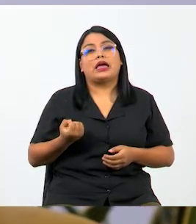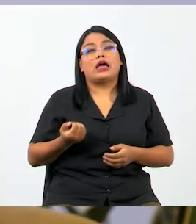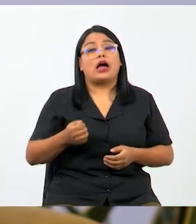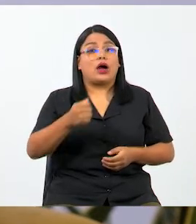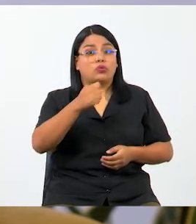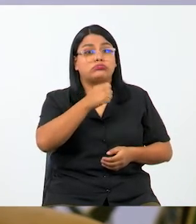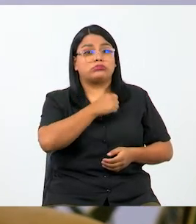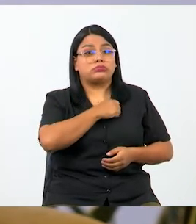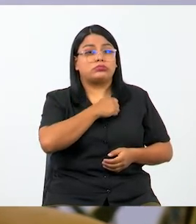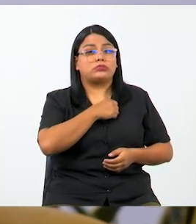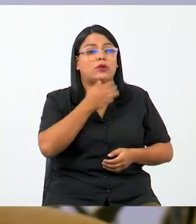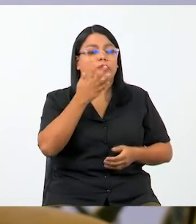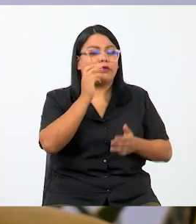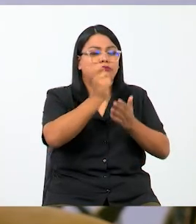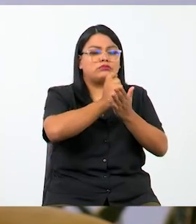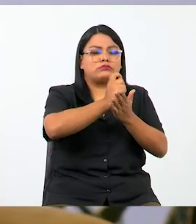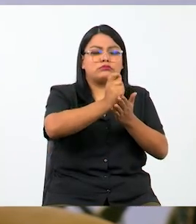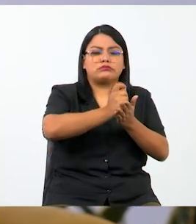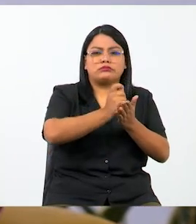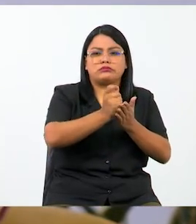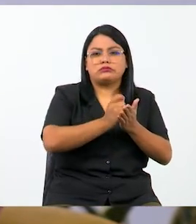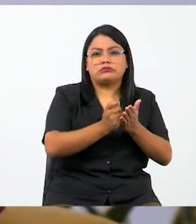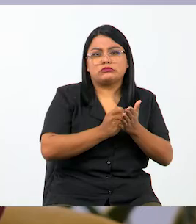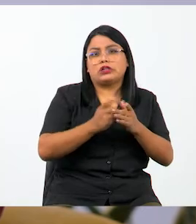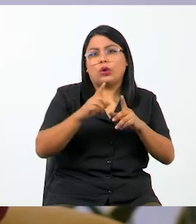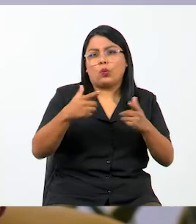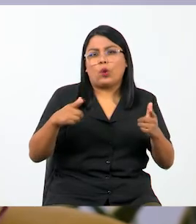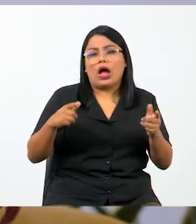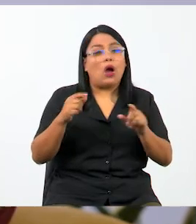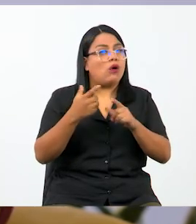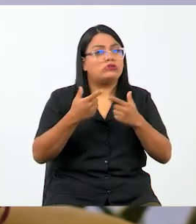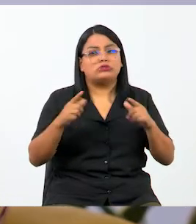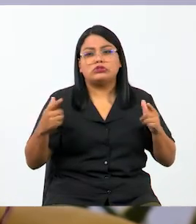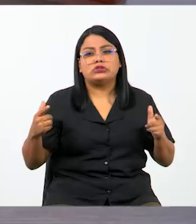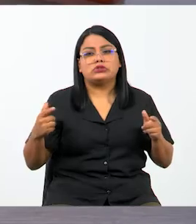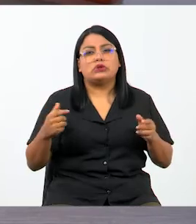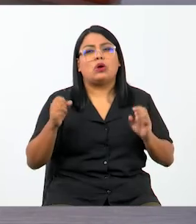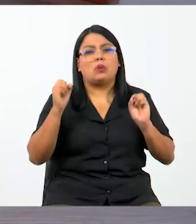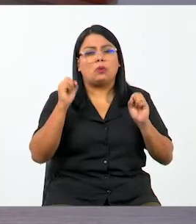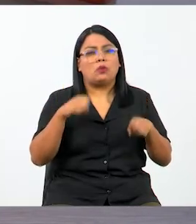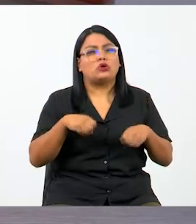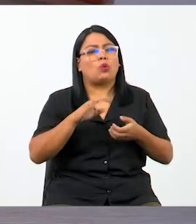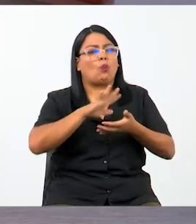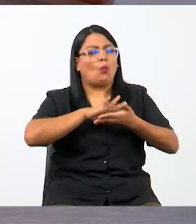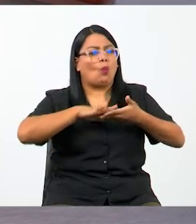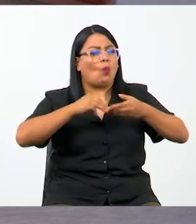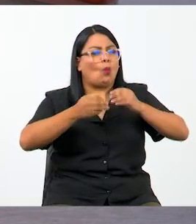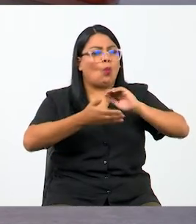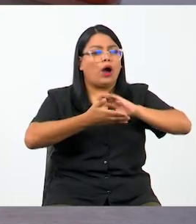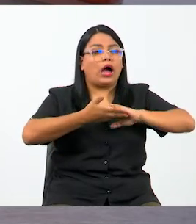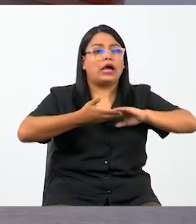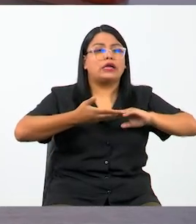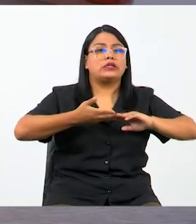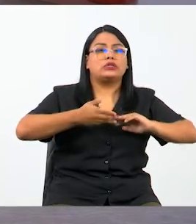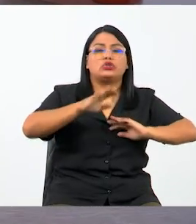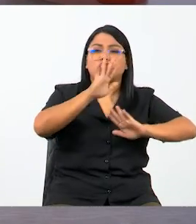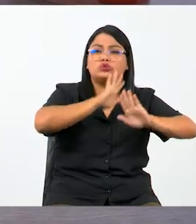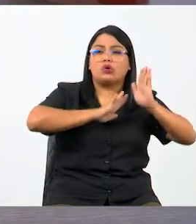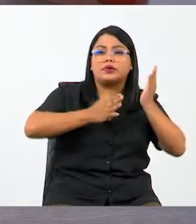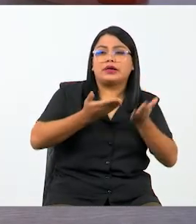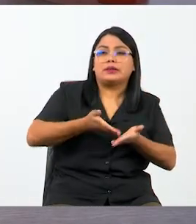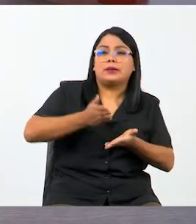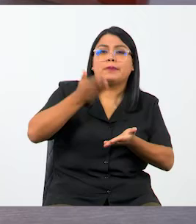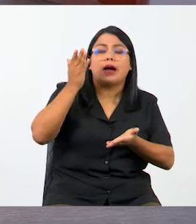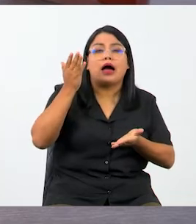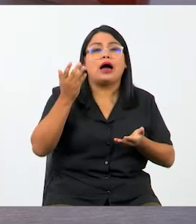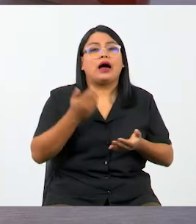tanto literarios como no literarios, es decir, pueden ser cuentos, fábulas, o también pueden ser textos